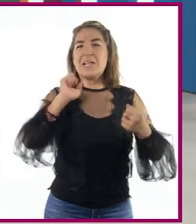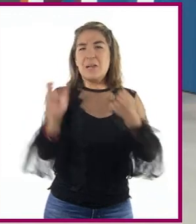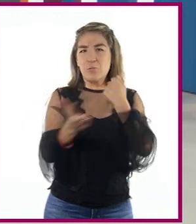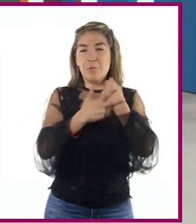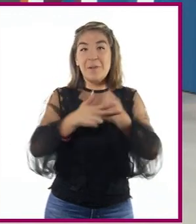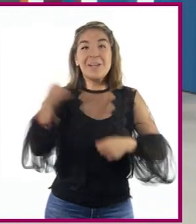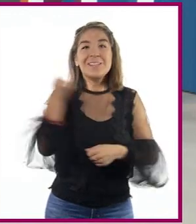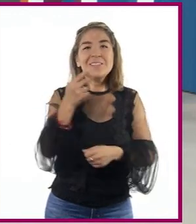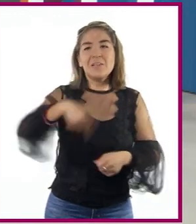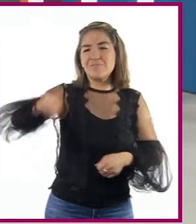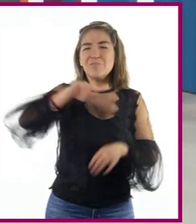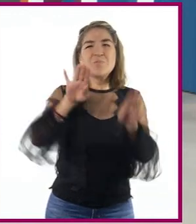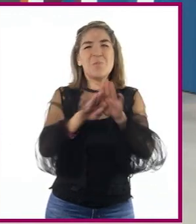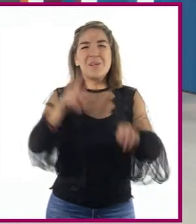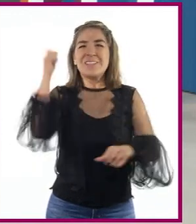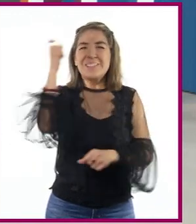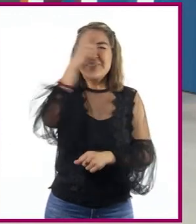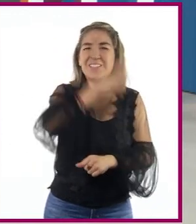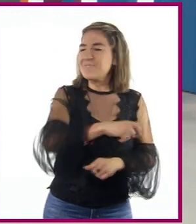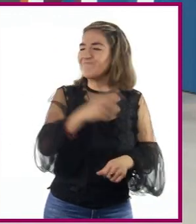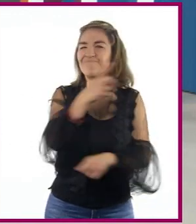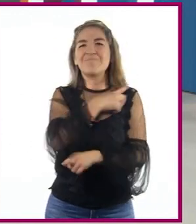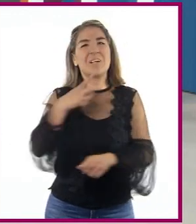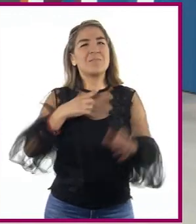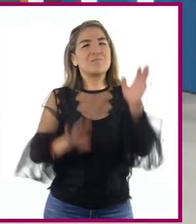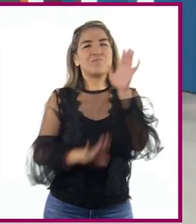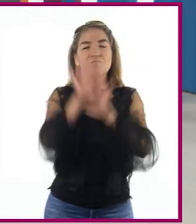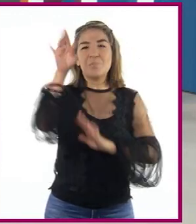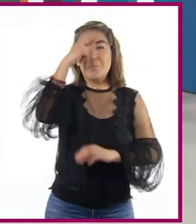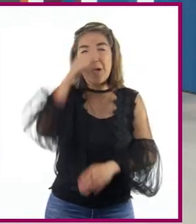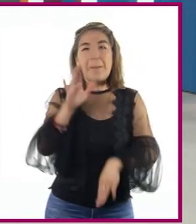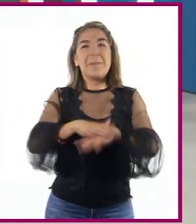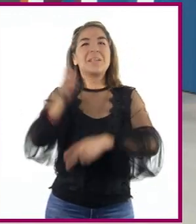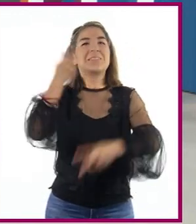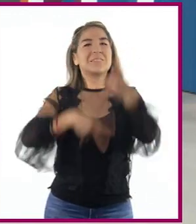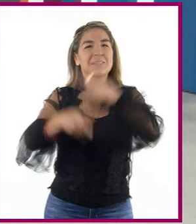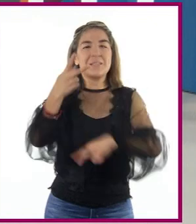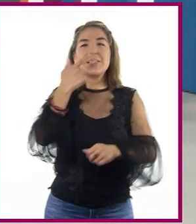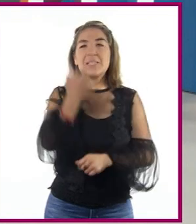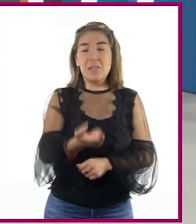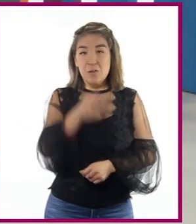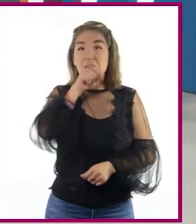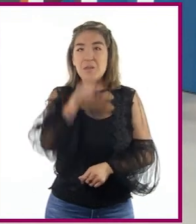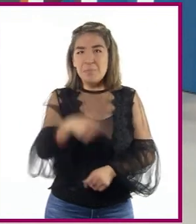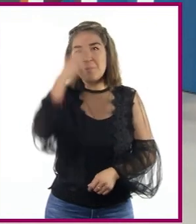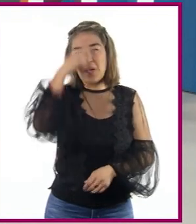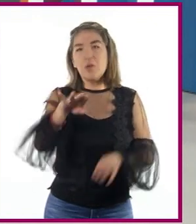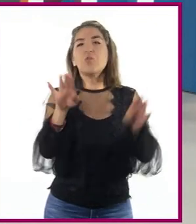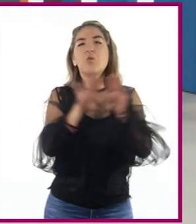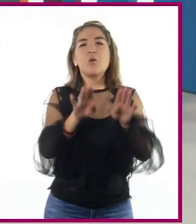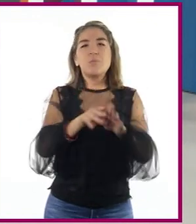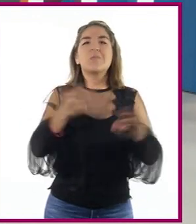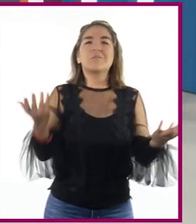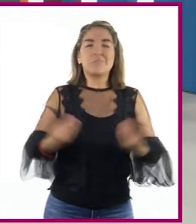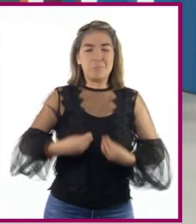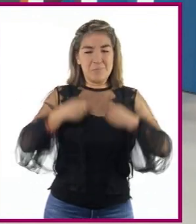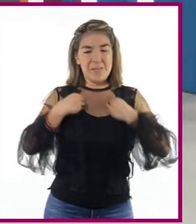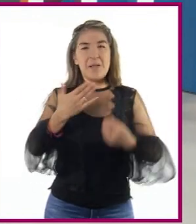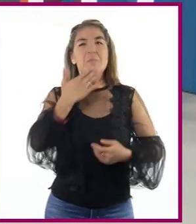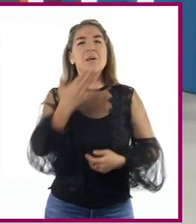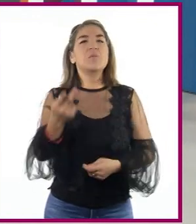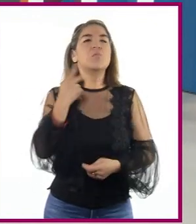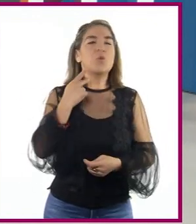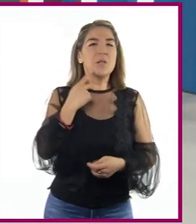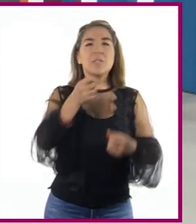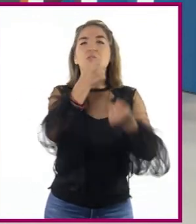superar las dificultades para la reactivación económica, así como para conseguir estabilidad política y